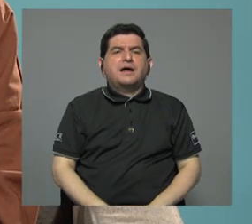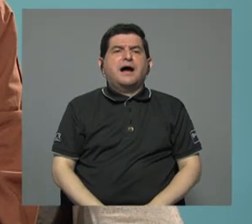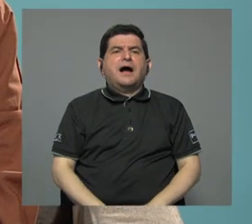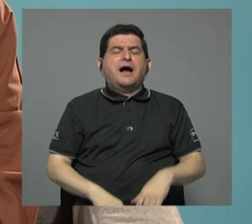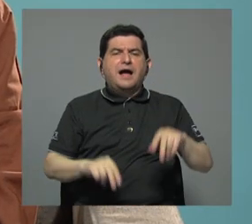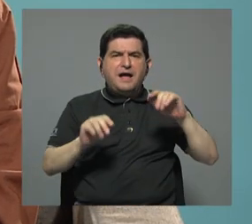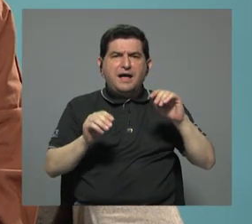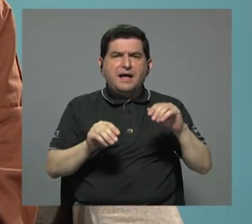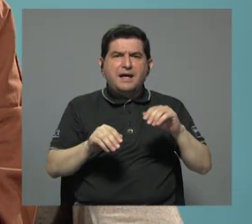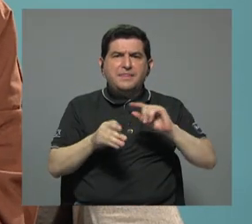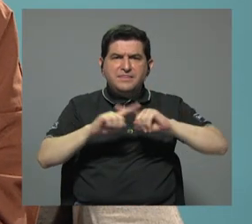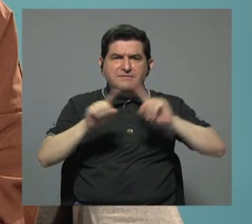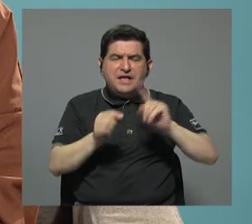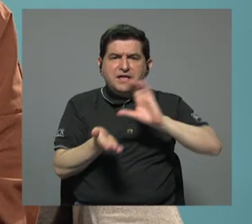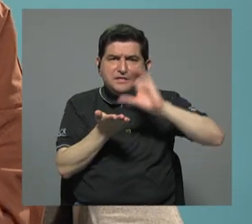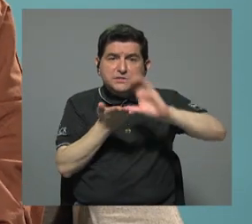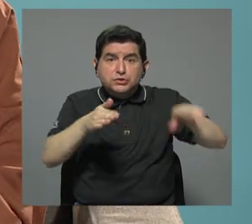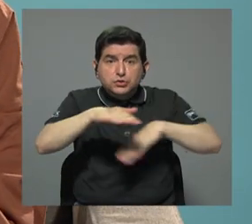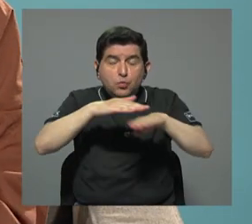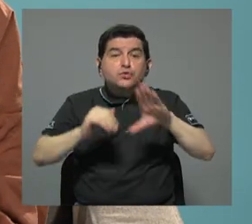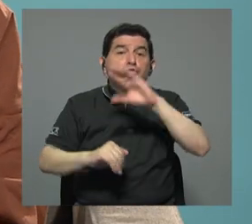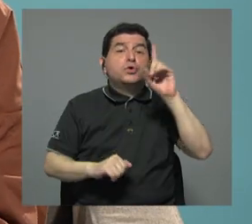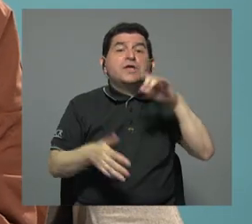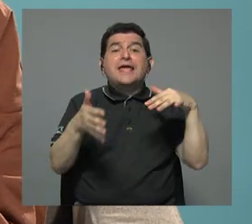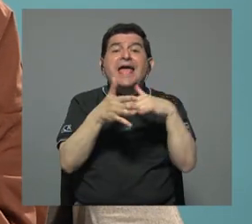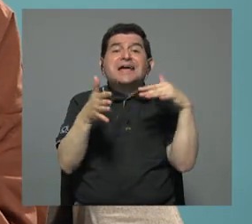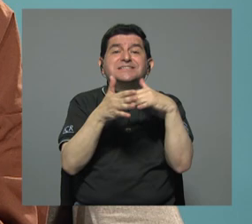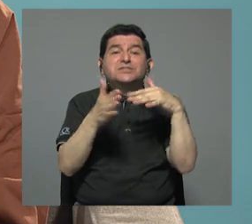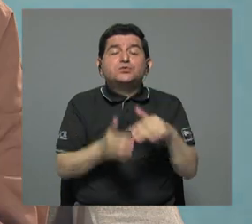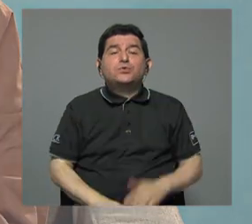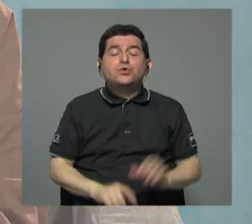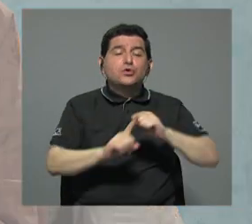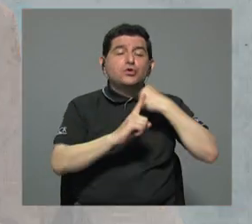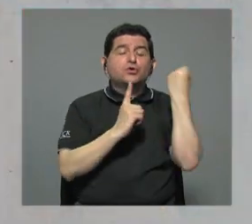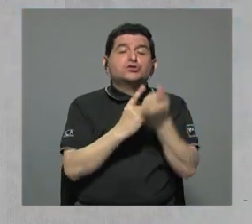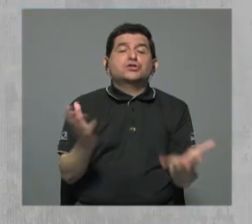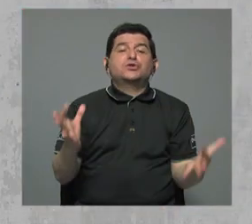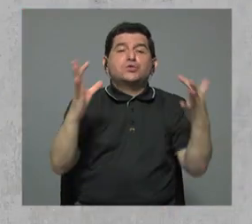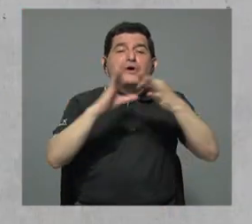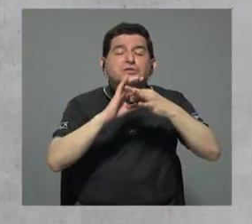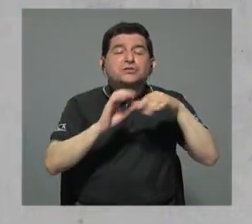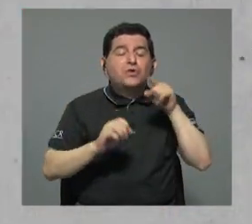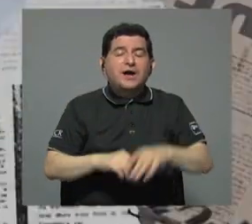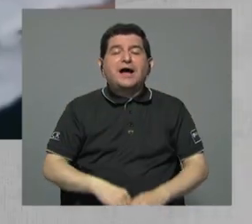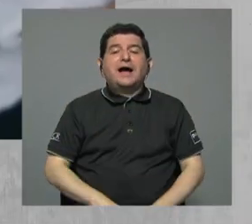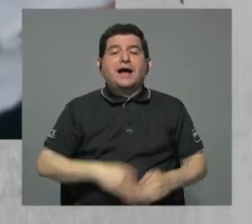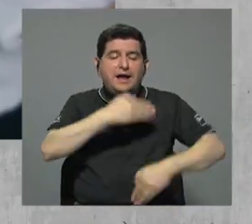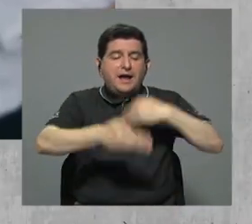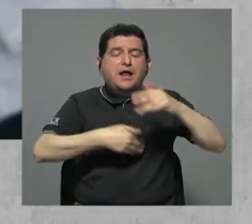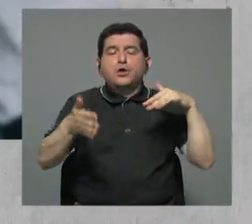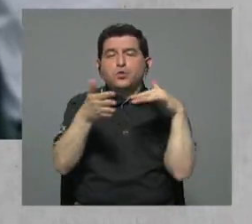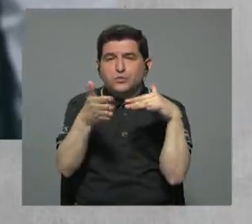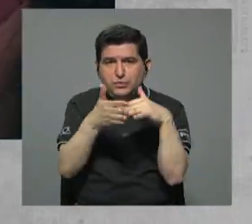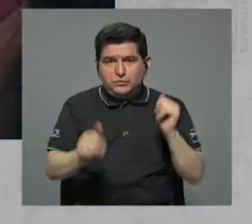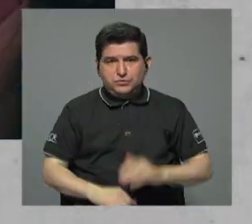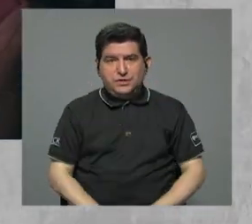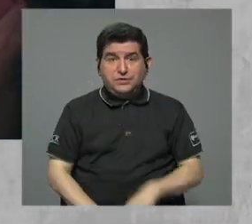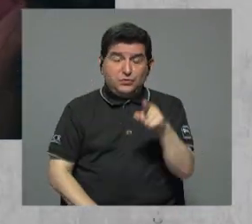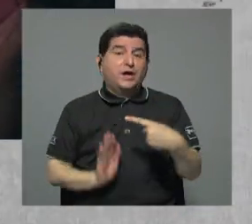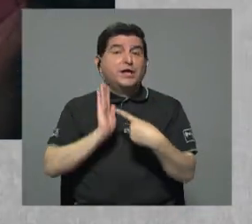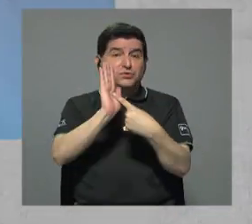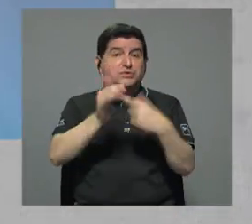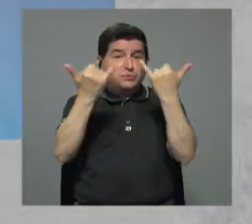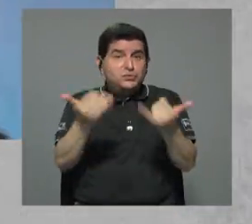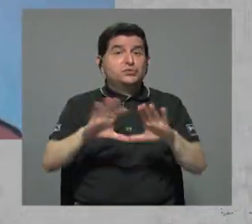asignaturas básicas y ahí está su estudio de factores asociados al rendimiento claro eso se reveló